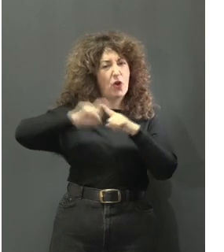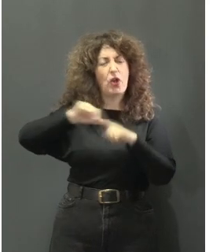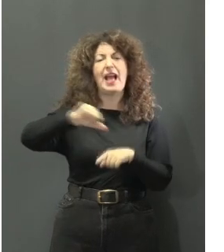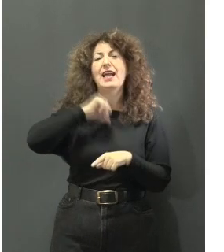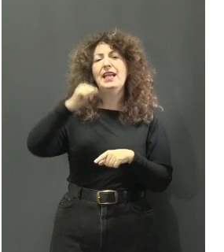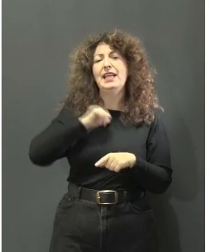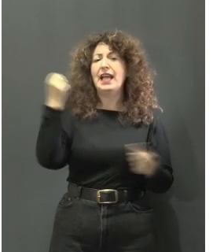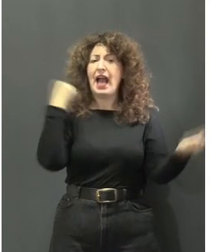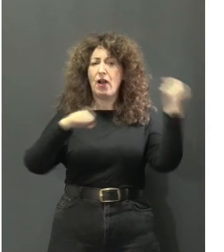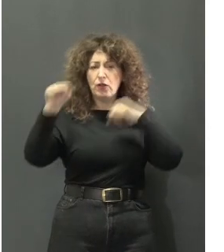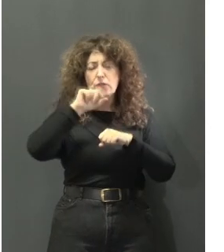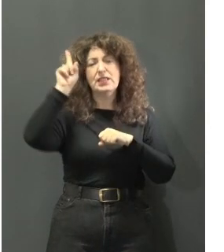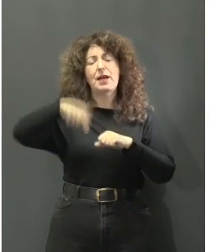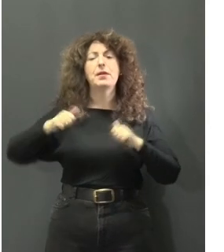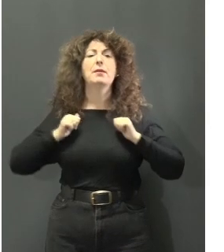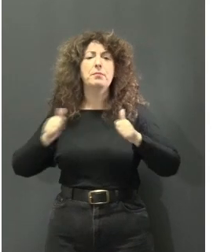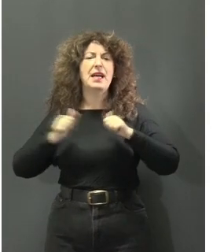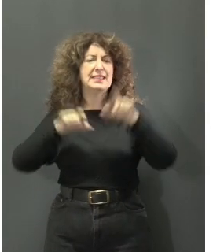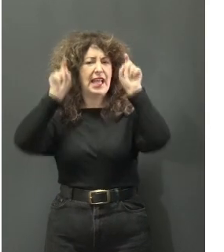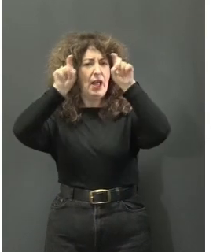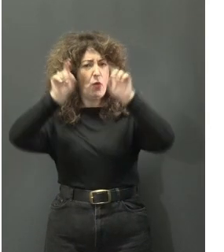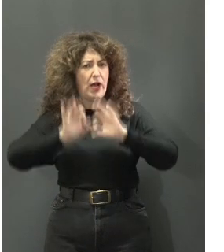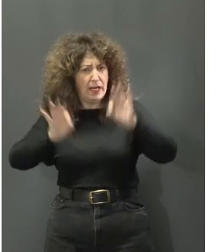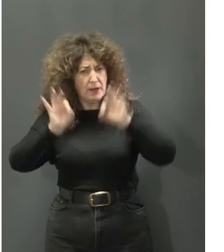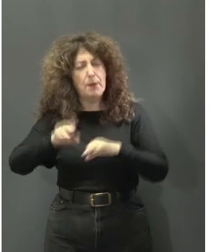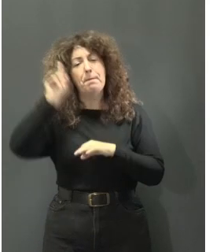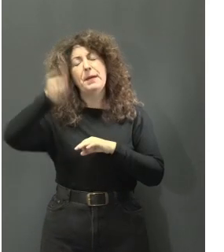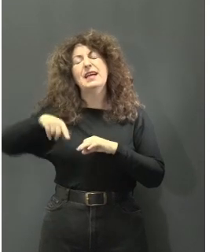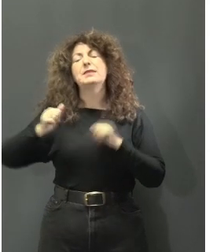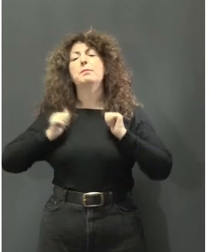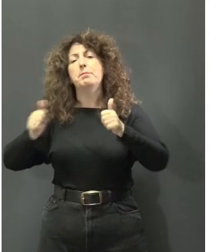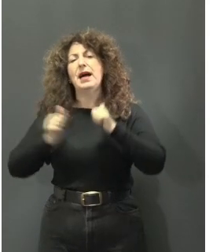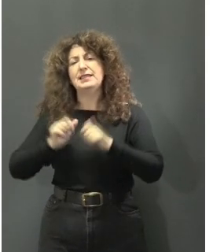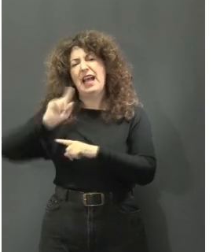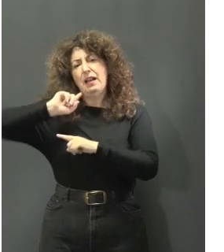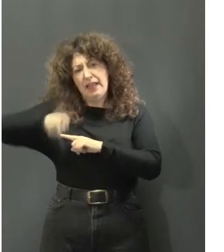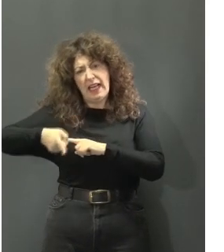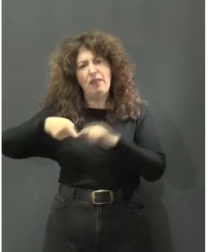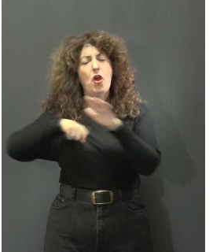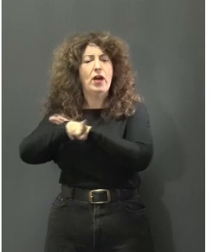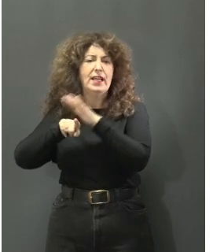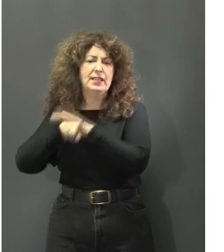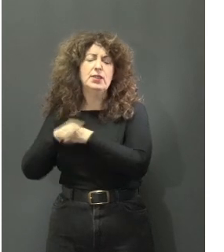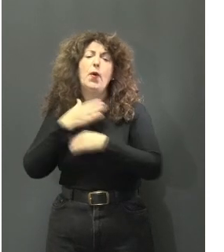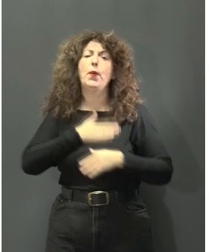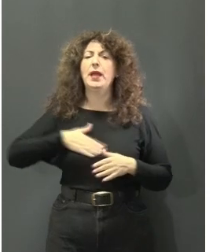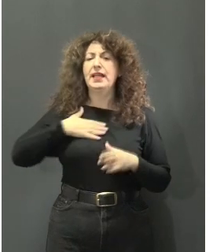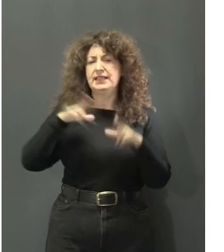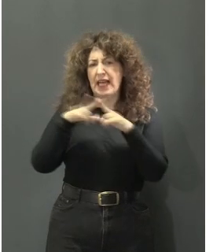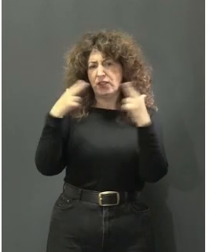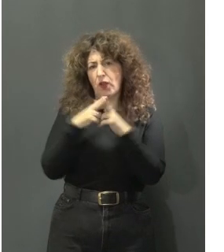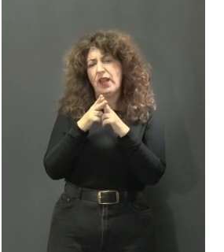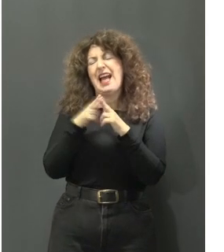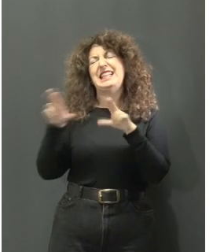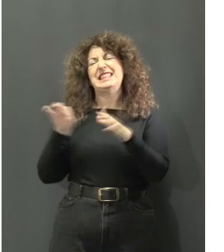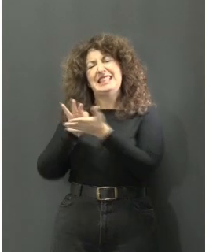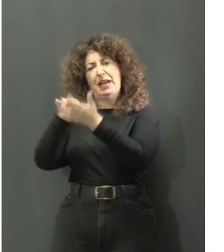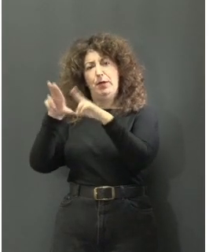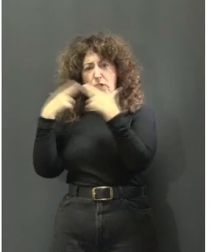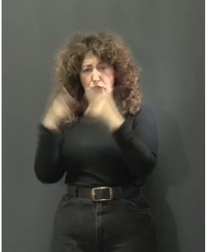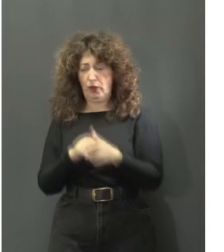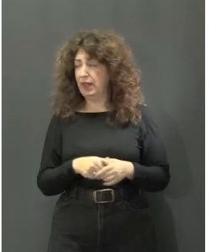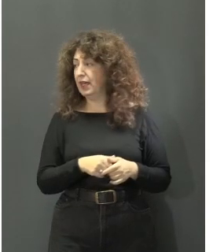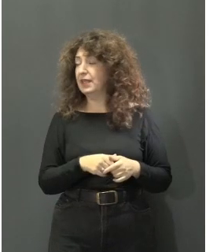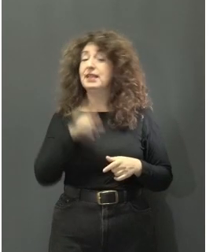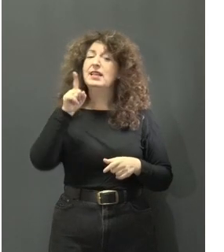en Educación Especial y máster en Dirección y Gestión del Bienestar Social y los Servicios Sociales. Además de haber desempeñado su